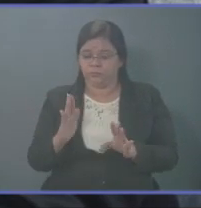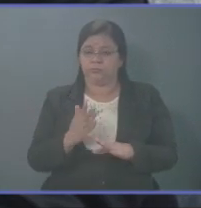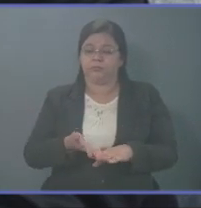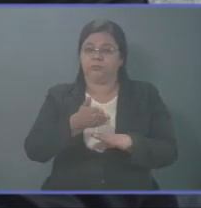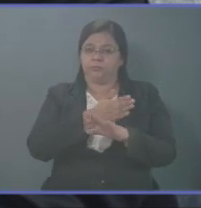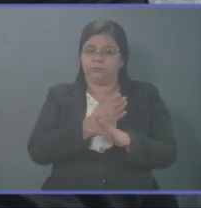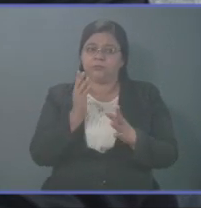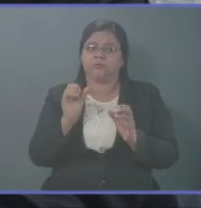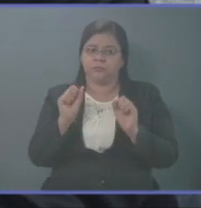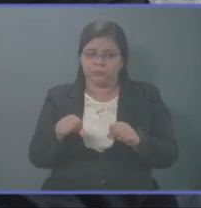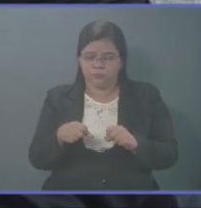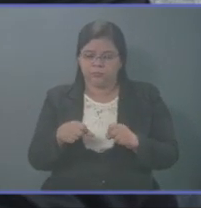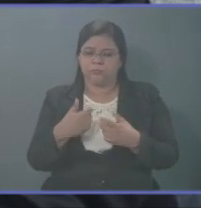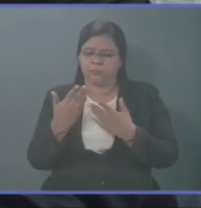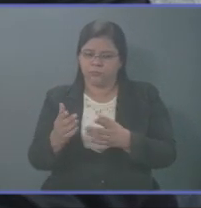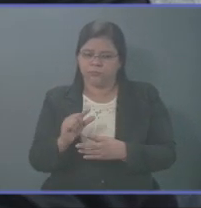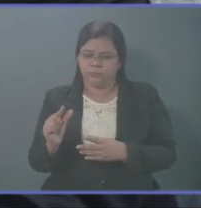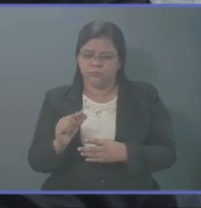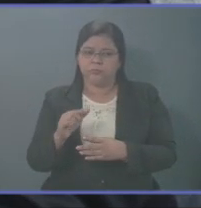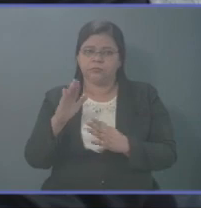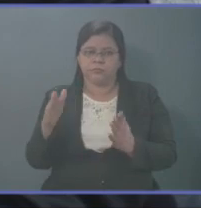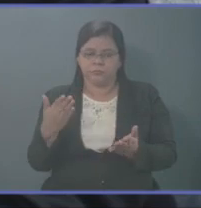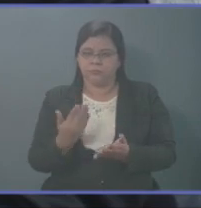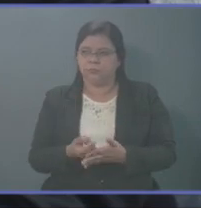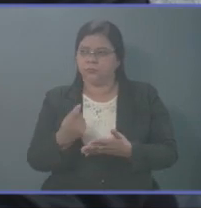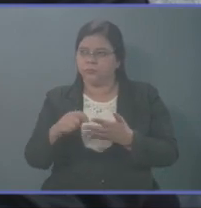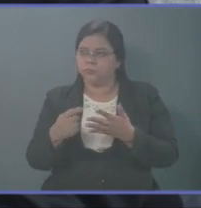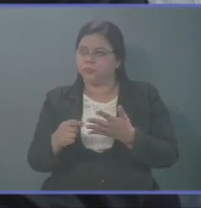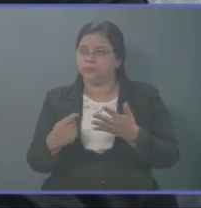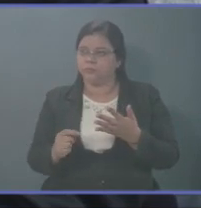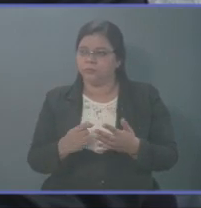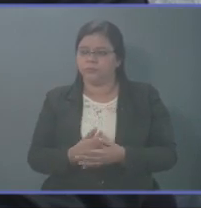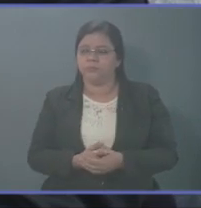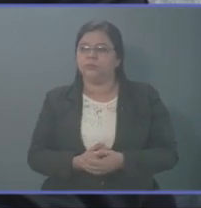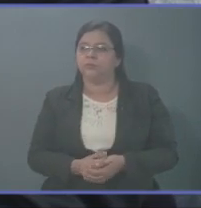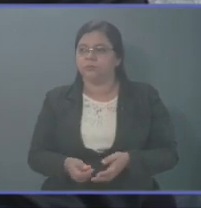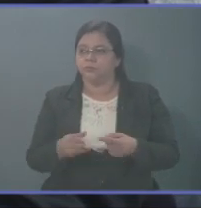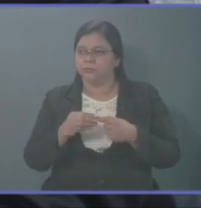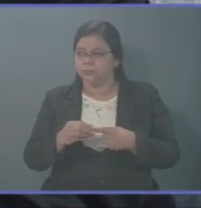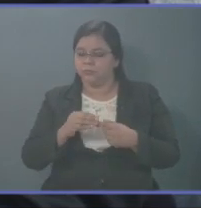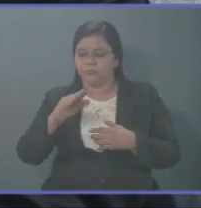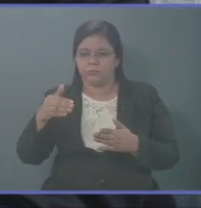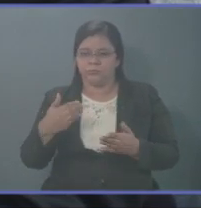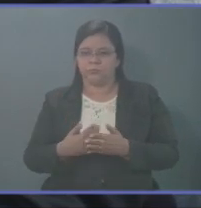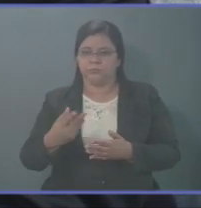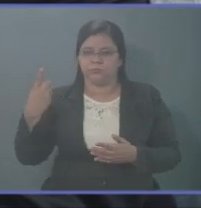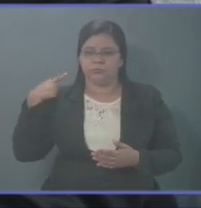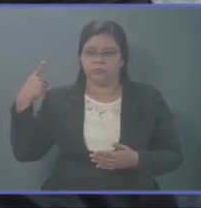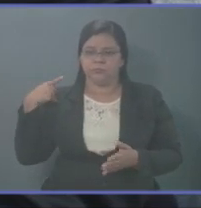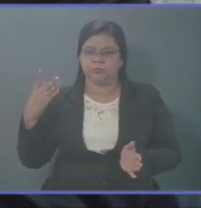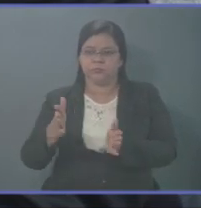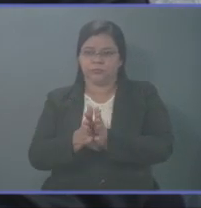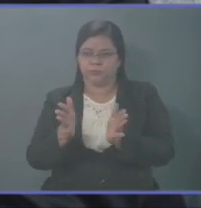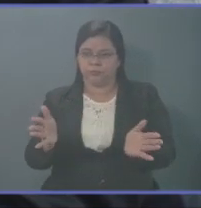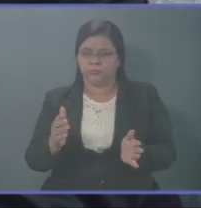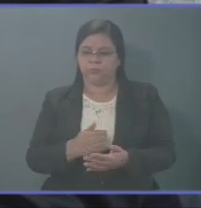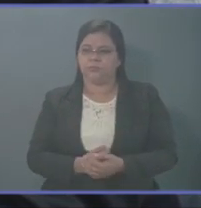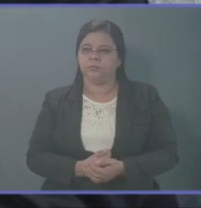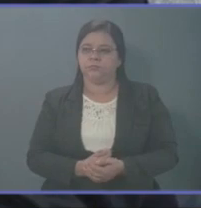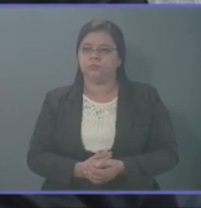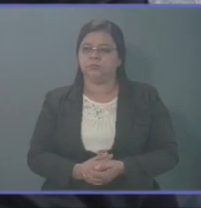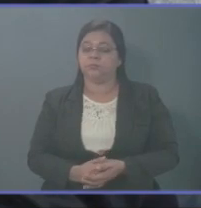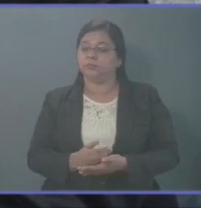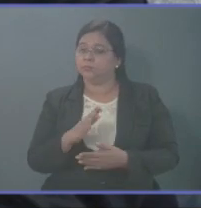está facultada para efectuar las verificaciones que ameriten, especialmente con la Dirección General de Tesorería. Para